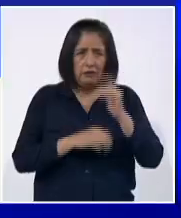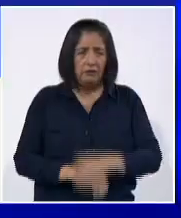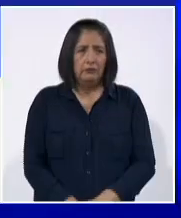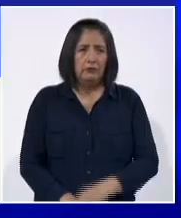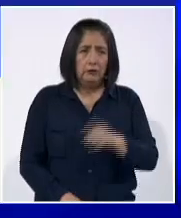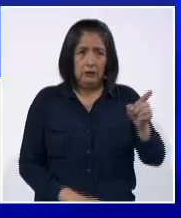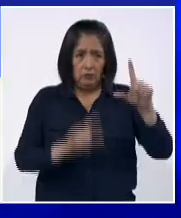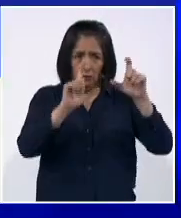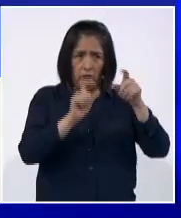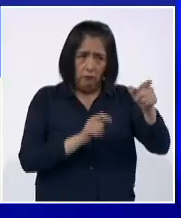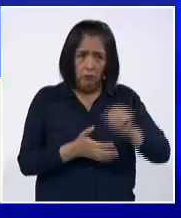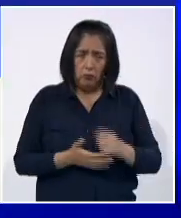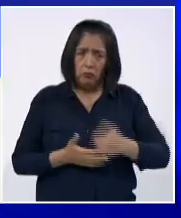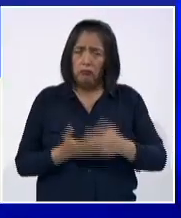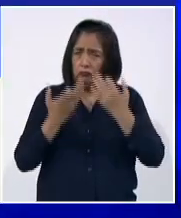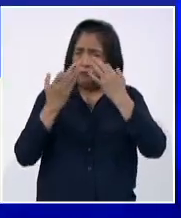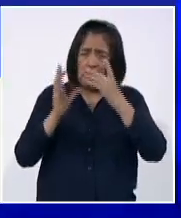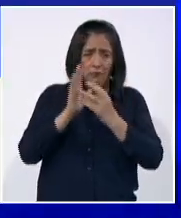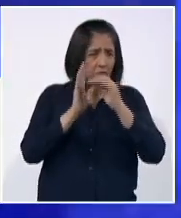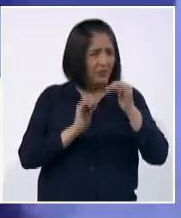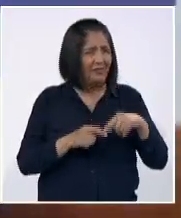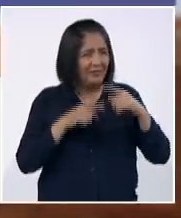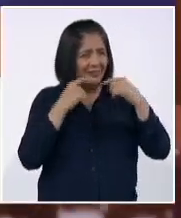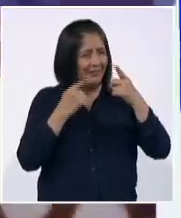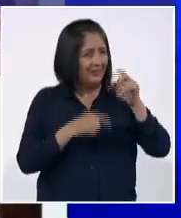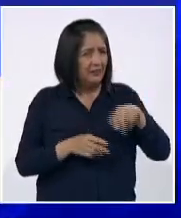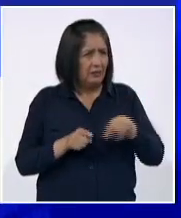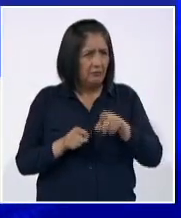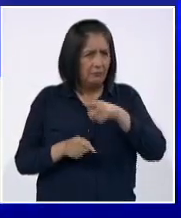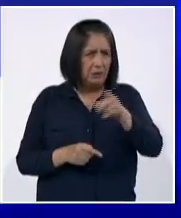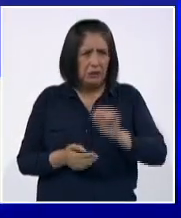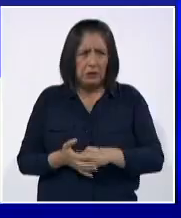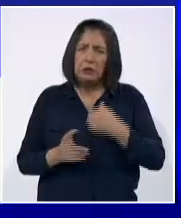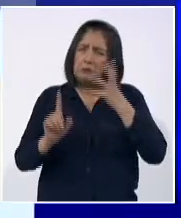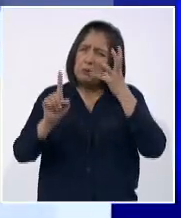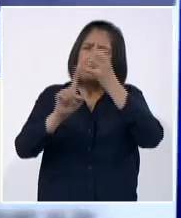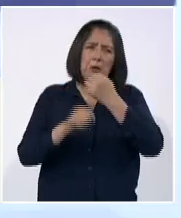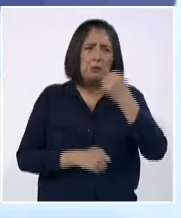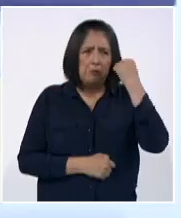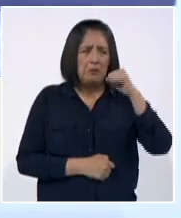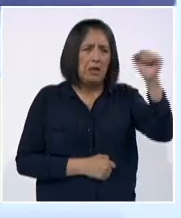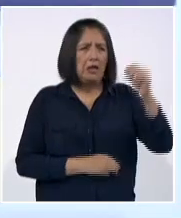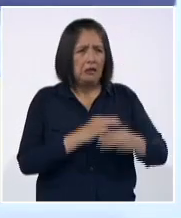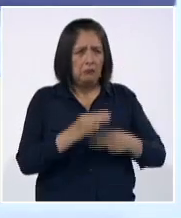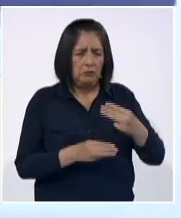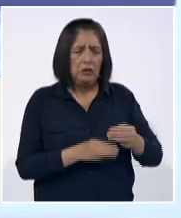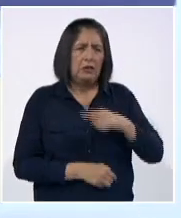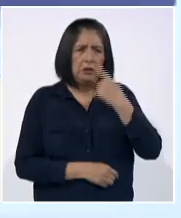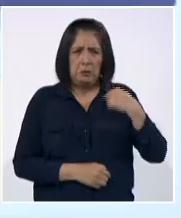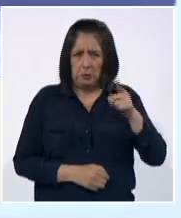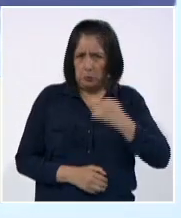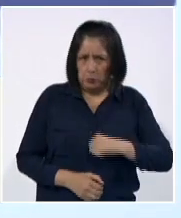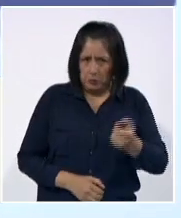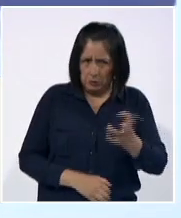En sus fotografías en las redes sociales aparecía con una sonrisa, además de empeñarse en lograr sus sueños como viajar al Mundial de Rusia con sus